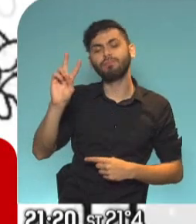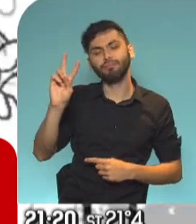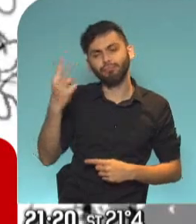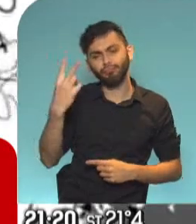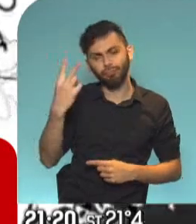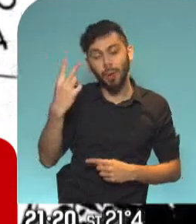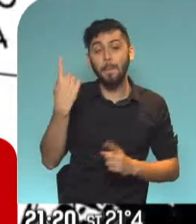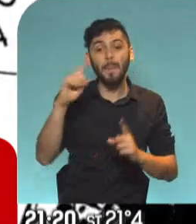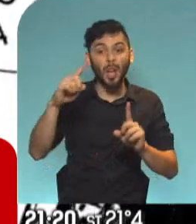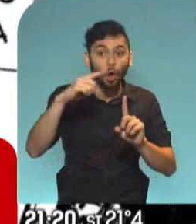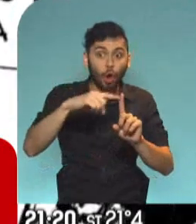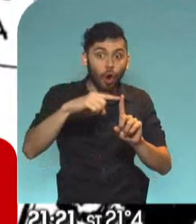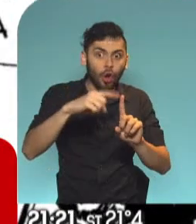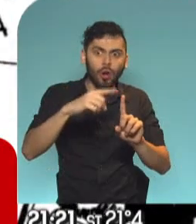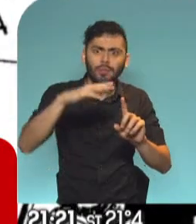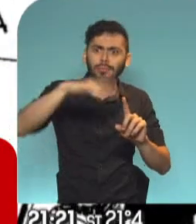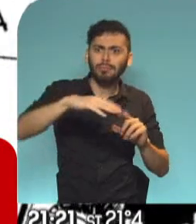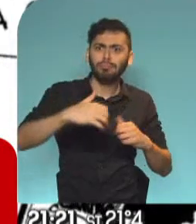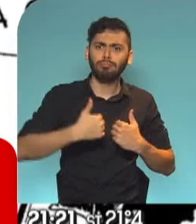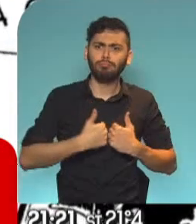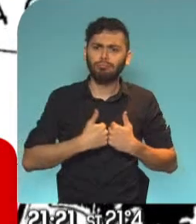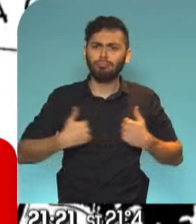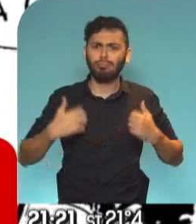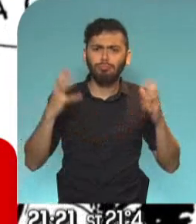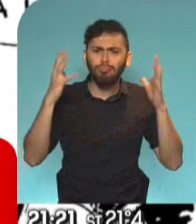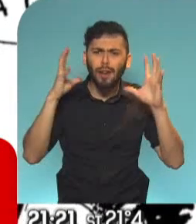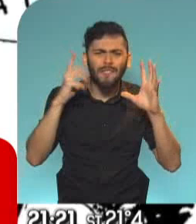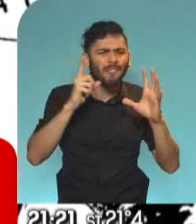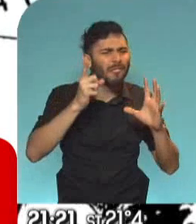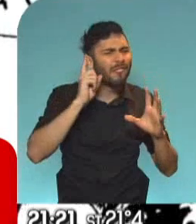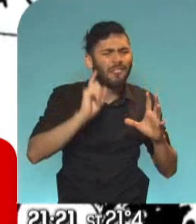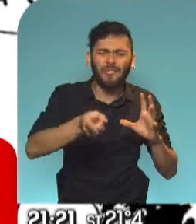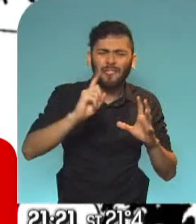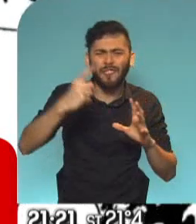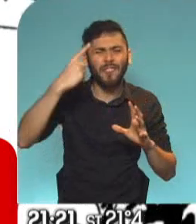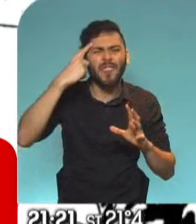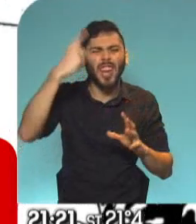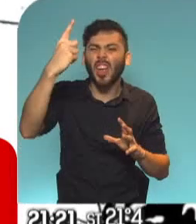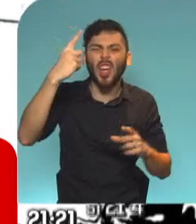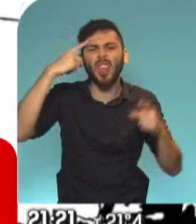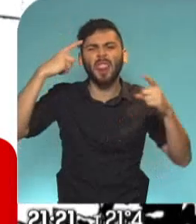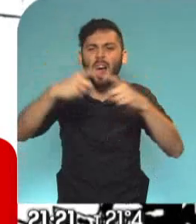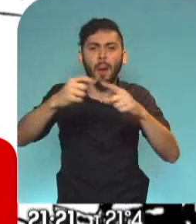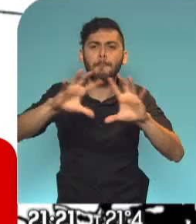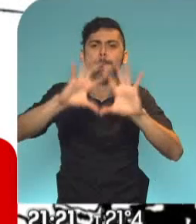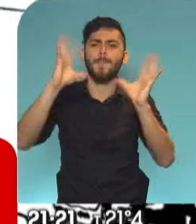legado, una pequeña heroína que sigue con la idea fija de cambiar el